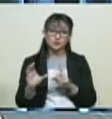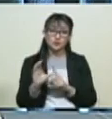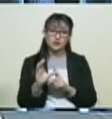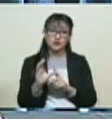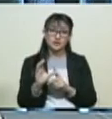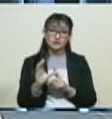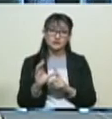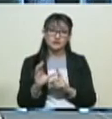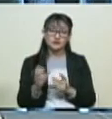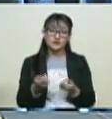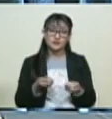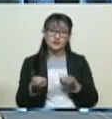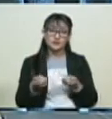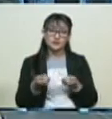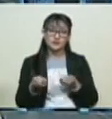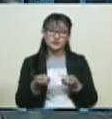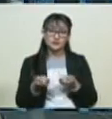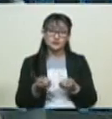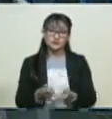económicos